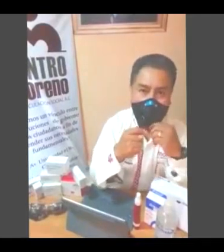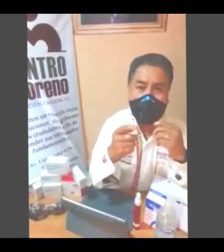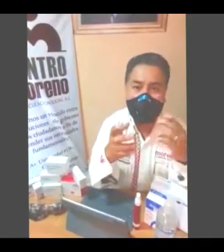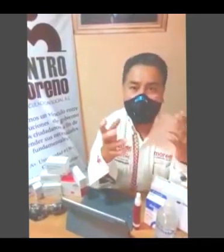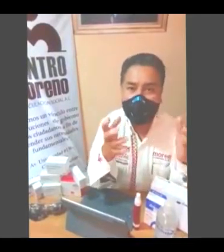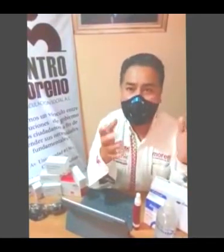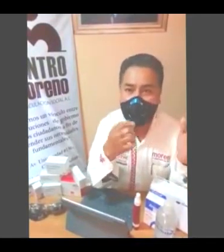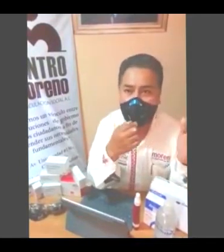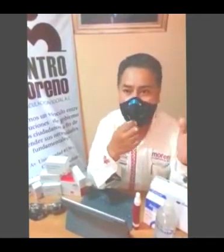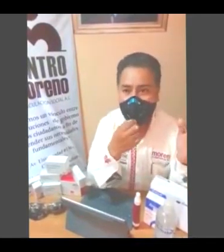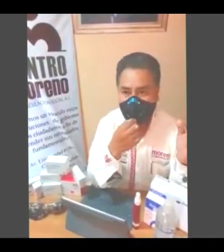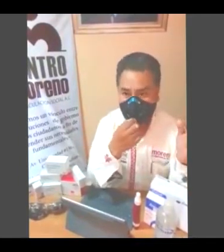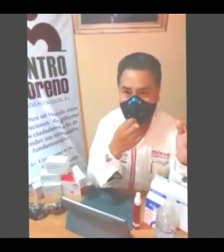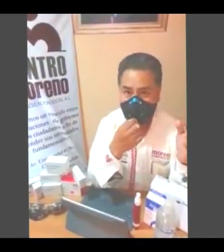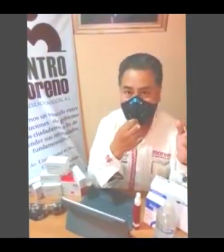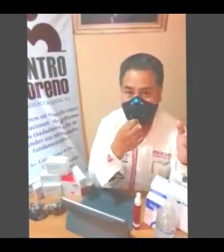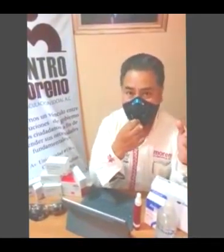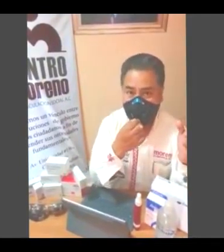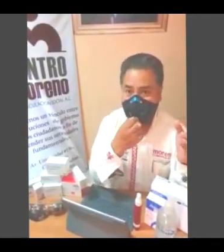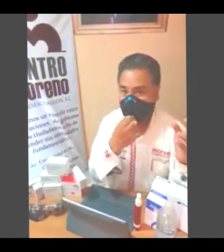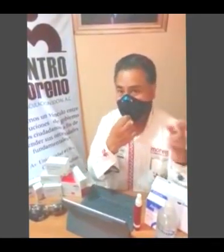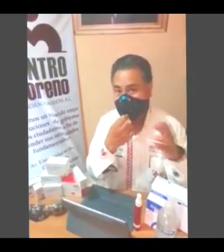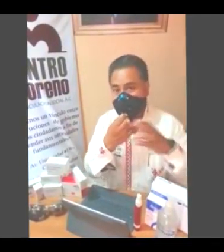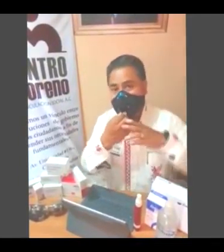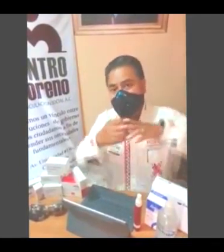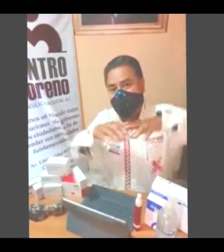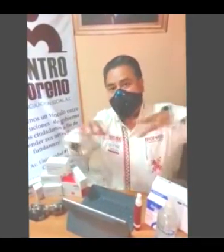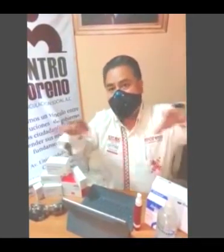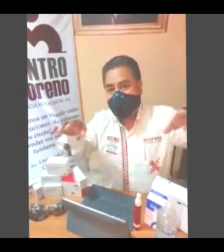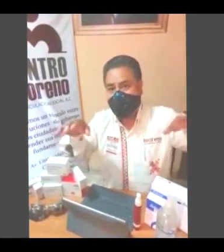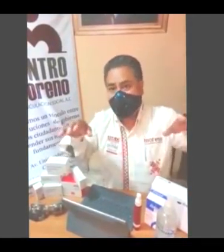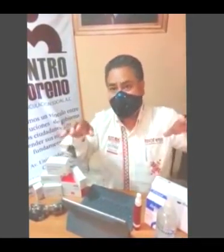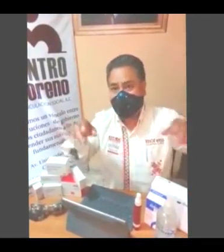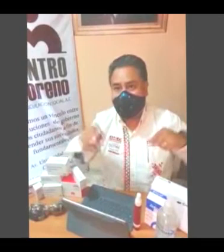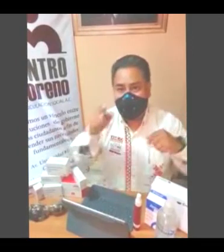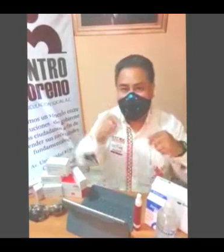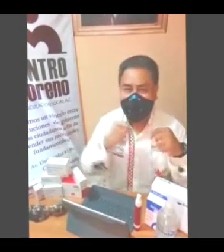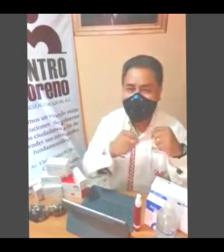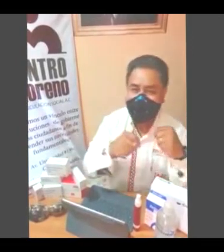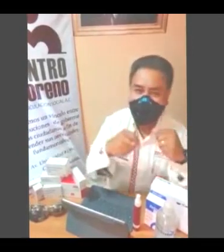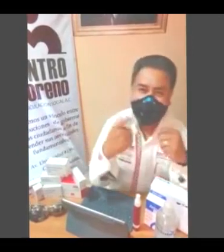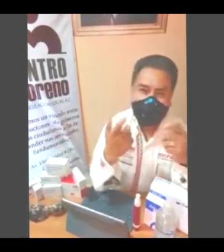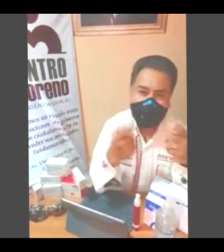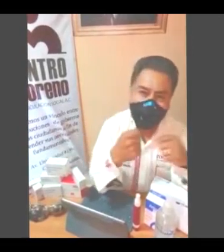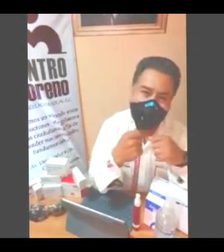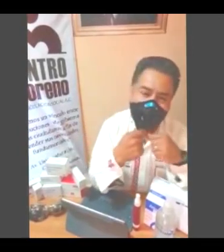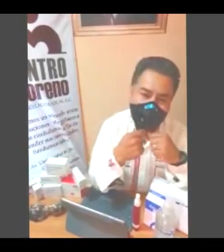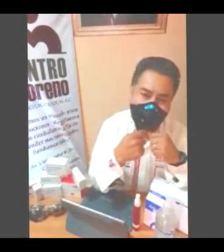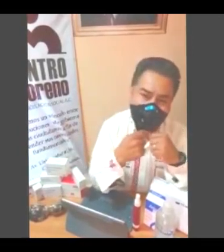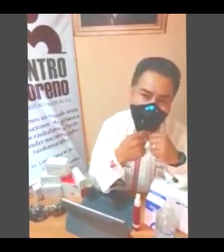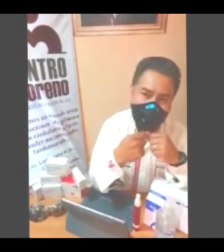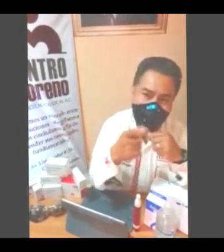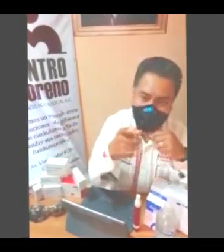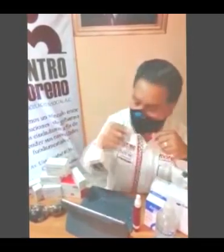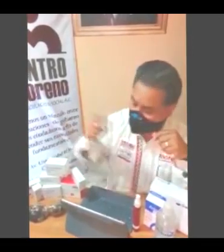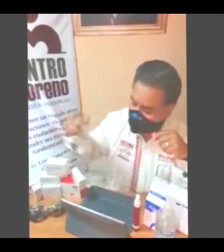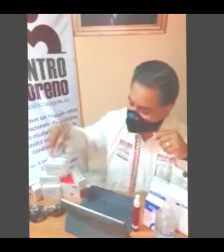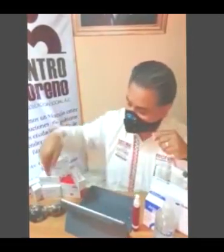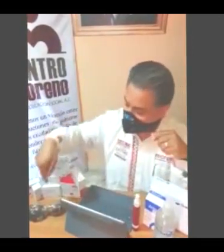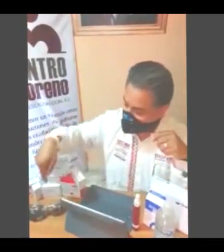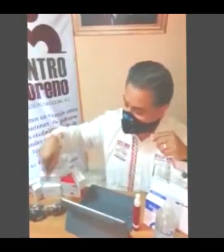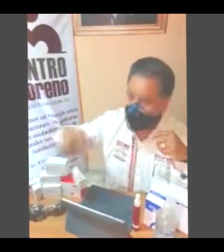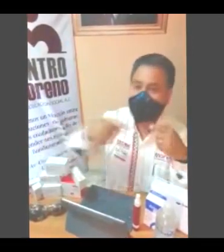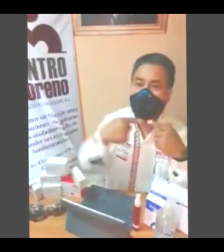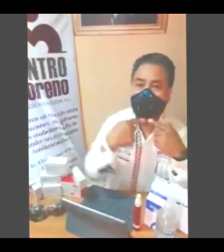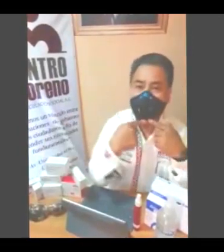máximo las posibilidades de infección y sobre todo de propagación. Aprovecho antes de alguna crítica tóxica para decirles que